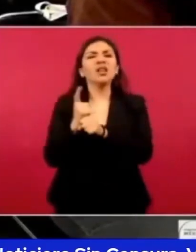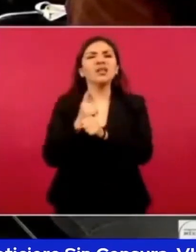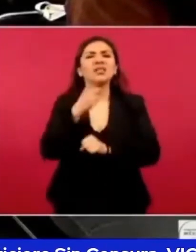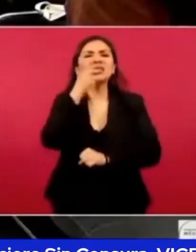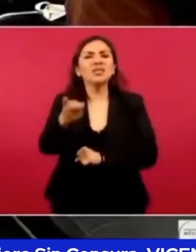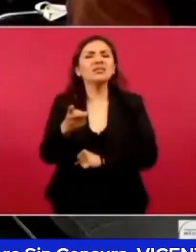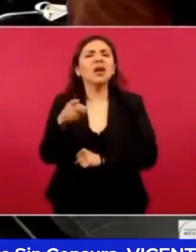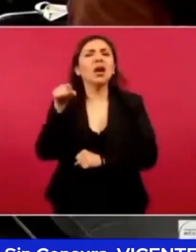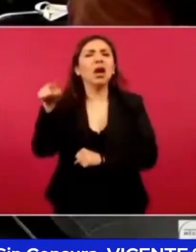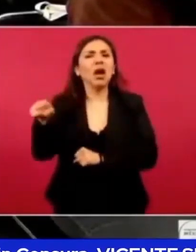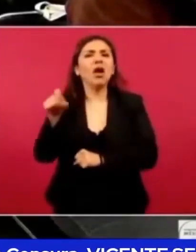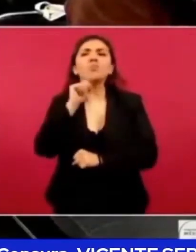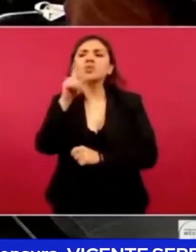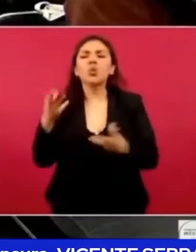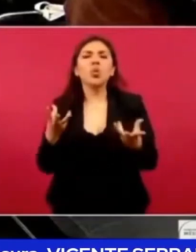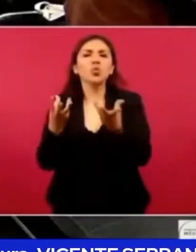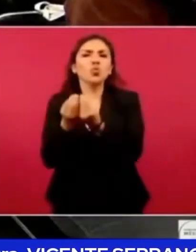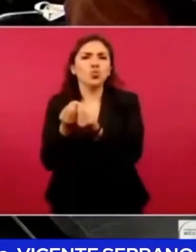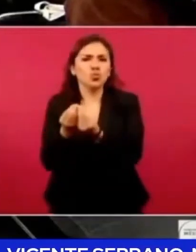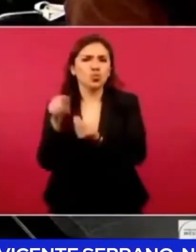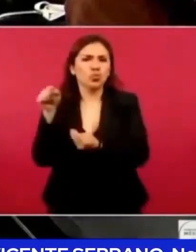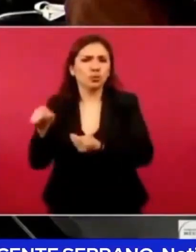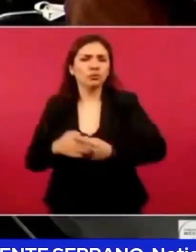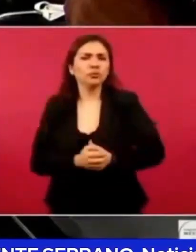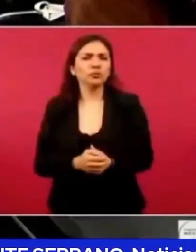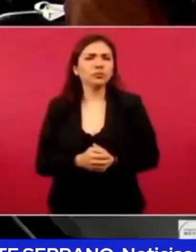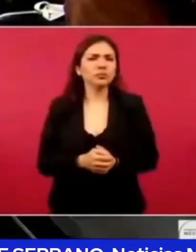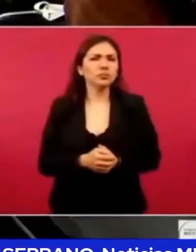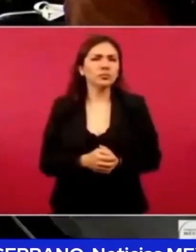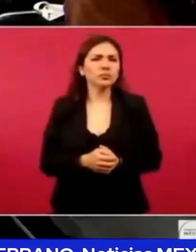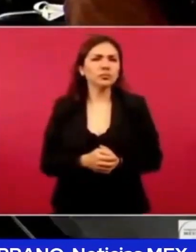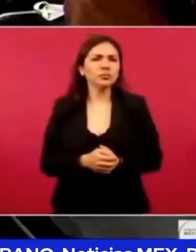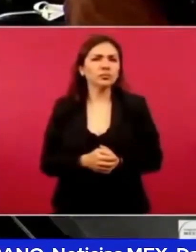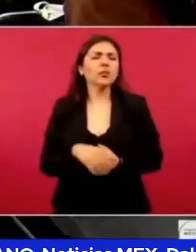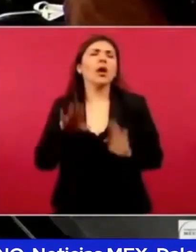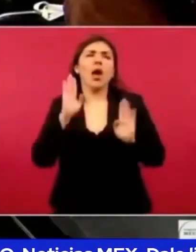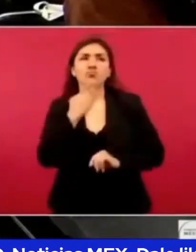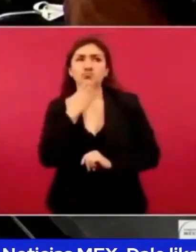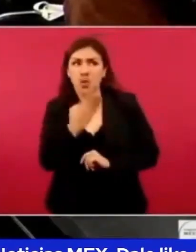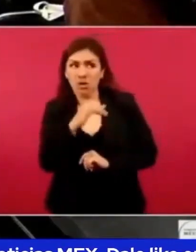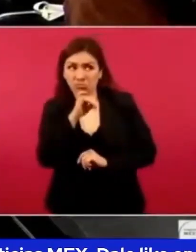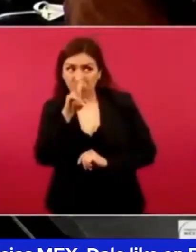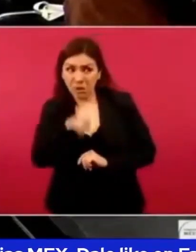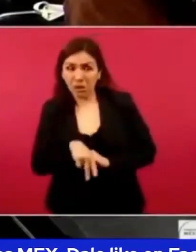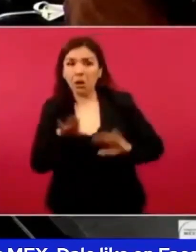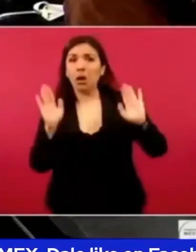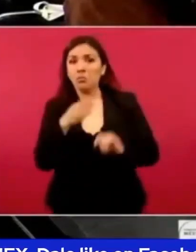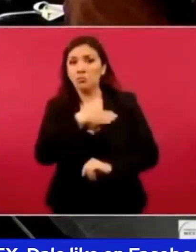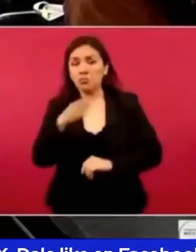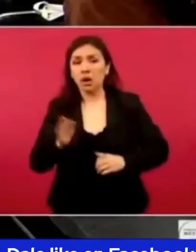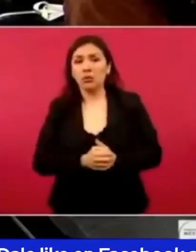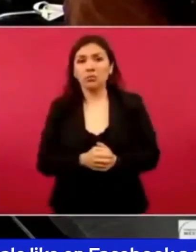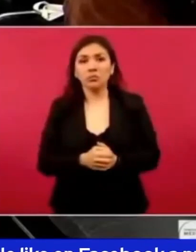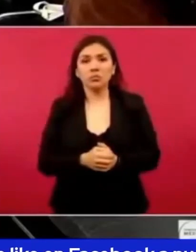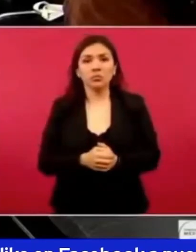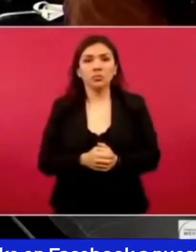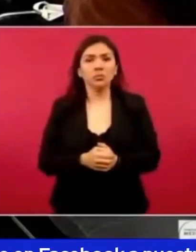Telle. Sí. Bueno, bueno. Y